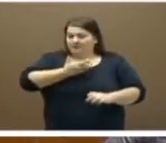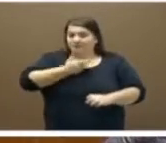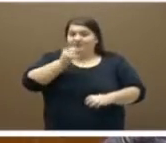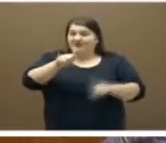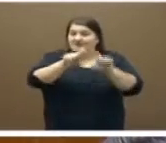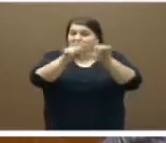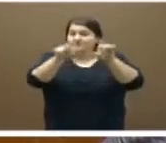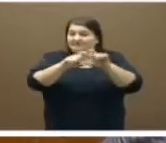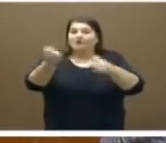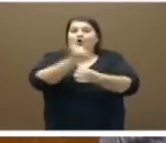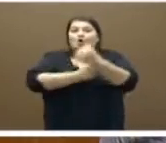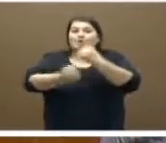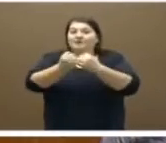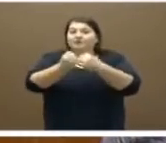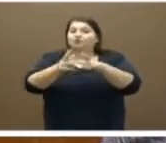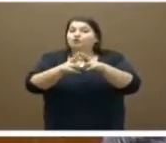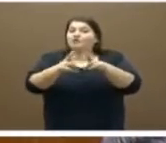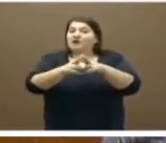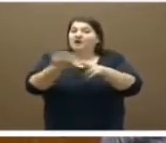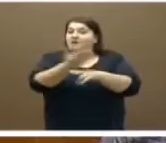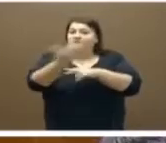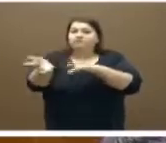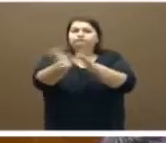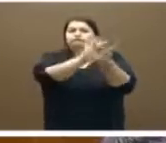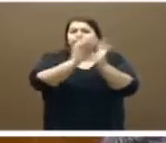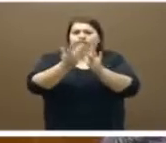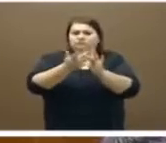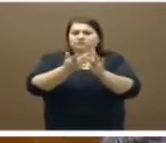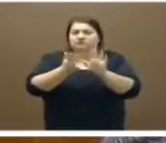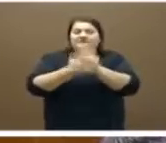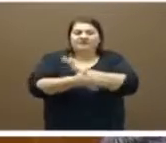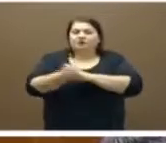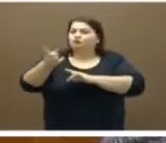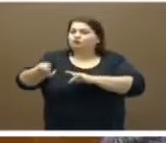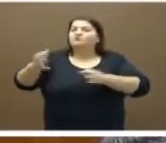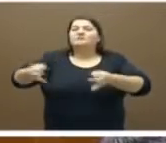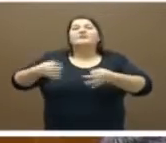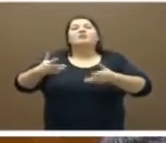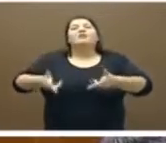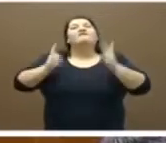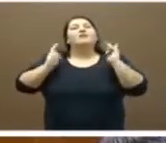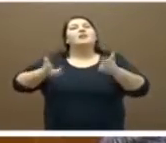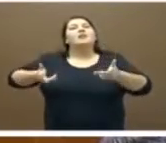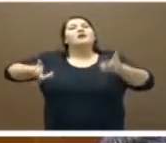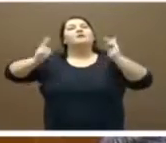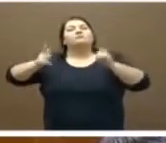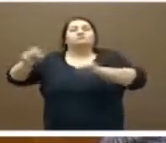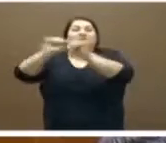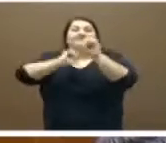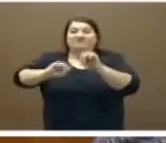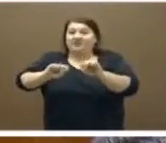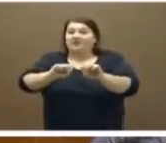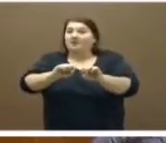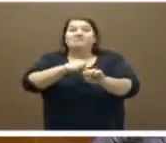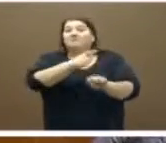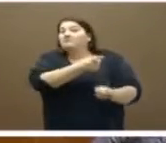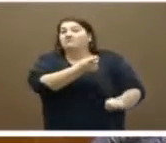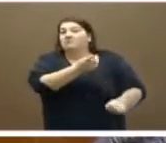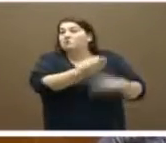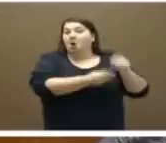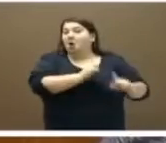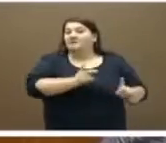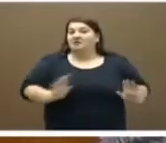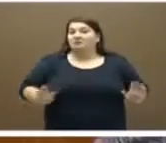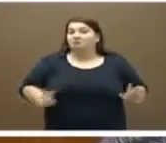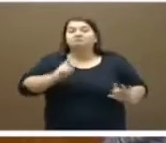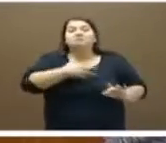empresas y economía social. Por primera vez. Ustedes que eran los defensores de lo liberal, pues podían haberlo hecho y no lo hicieron. Podían haber abierto los planes